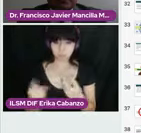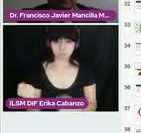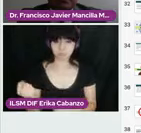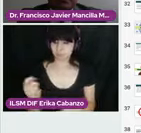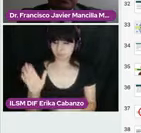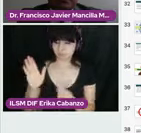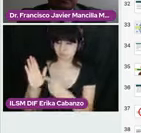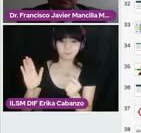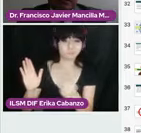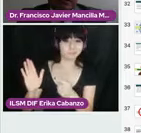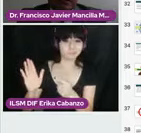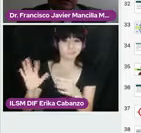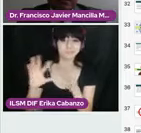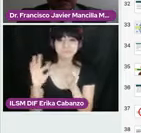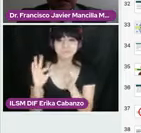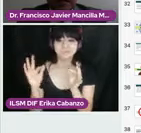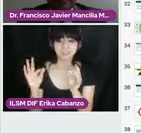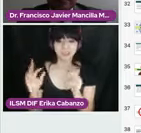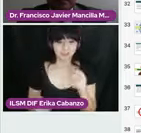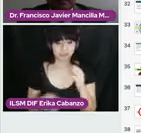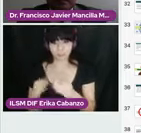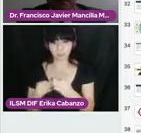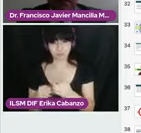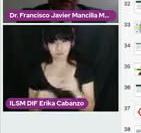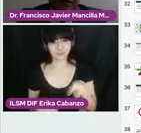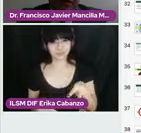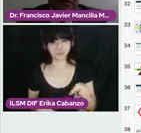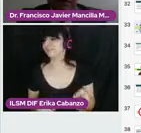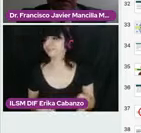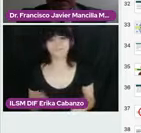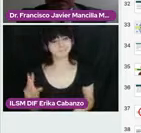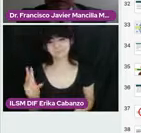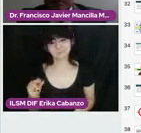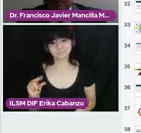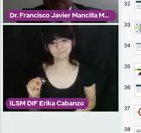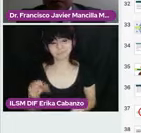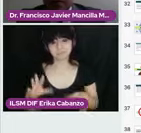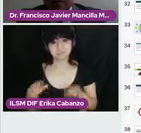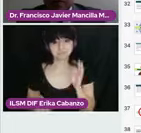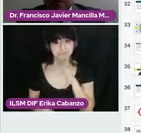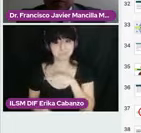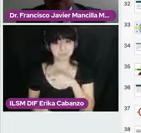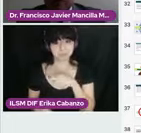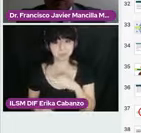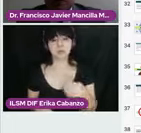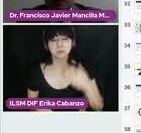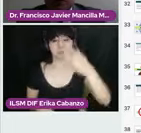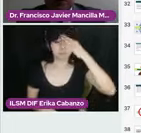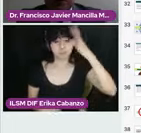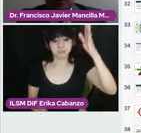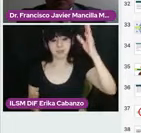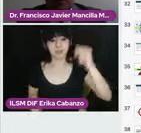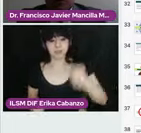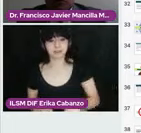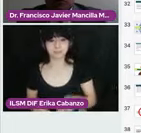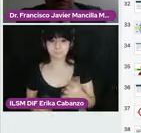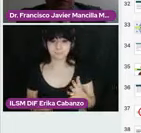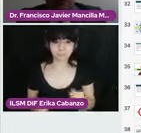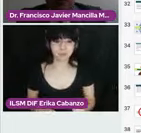¿sí? Es verdad, ¿sí? Imagínense, 15-30% de la población con zumbido,